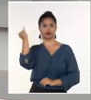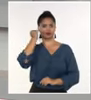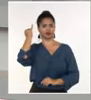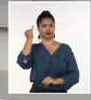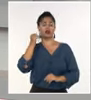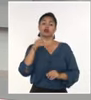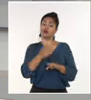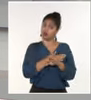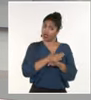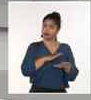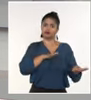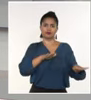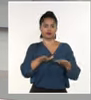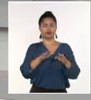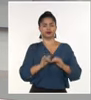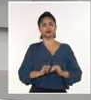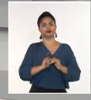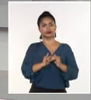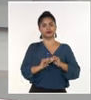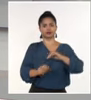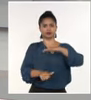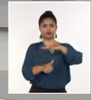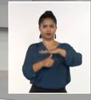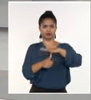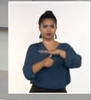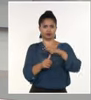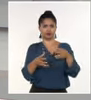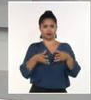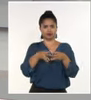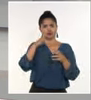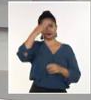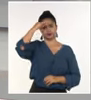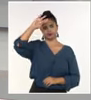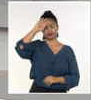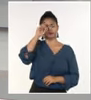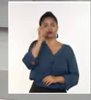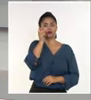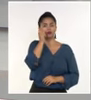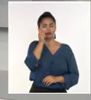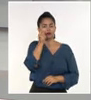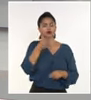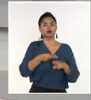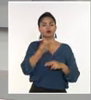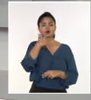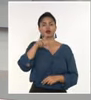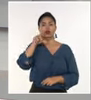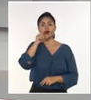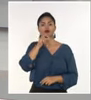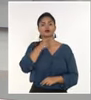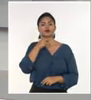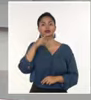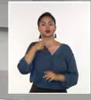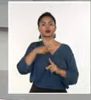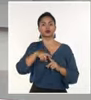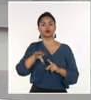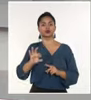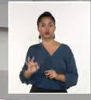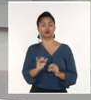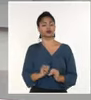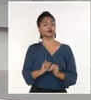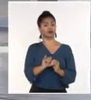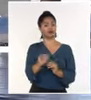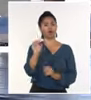ello ofreció sus consideraciones el presidente de la Federación Cubana, Alberto Puig de la Barca, al tiempo que valoró la organización de Guantánamo como territorio